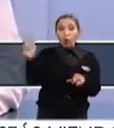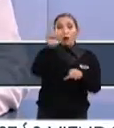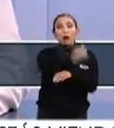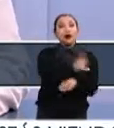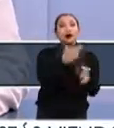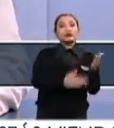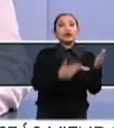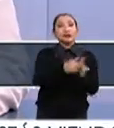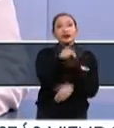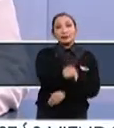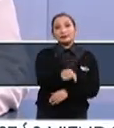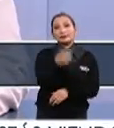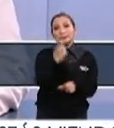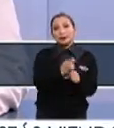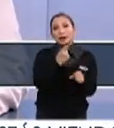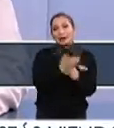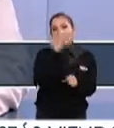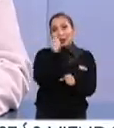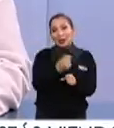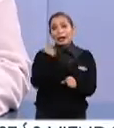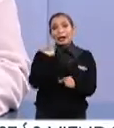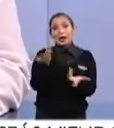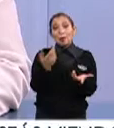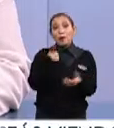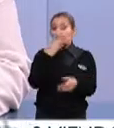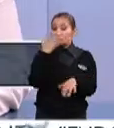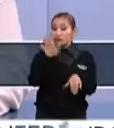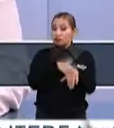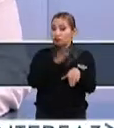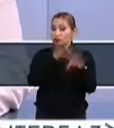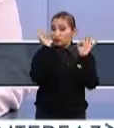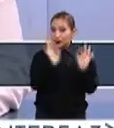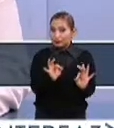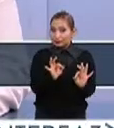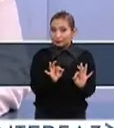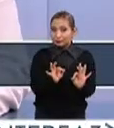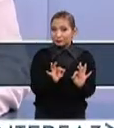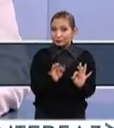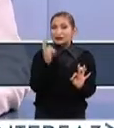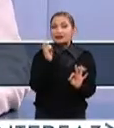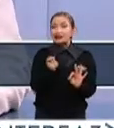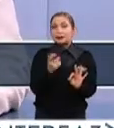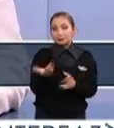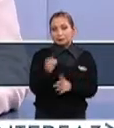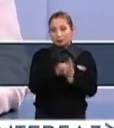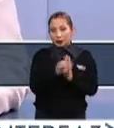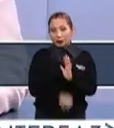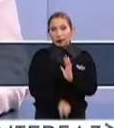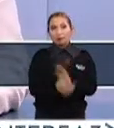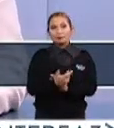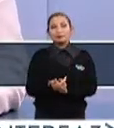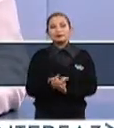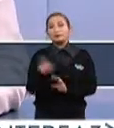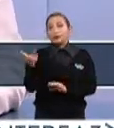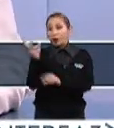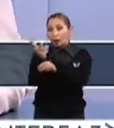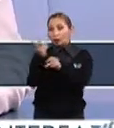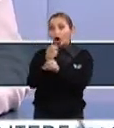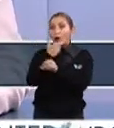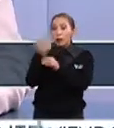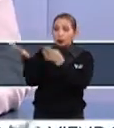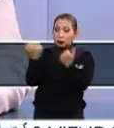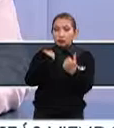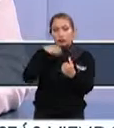que participar en el taller y aprobarlo además, ¿no? ¿Y qué implica? Bueno, implica que invitamos a los